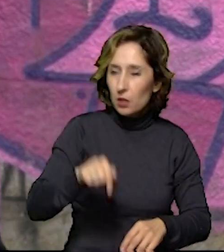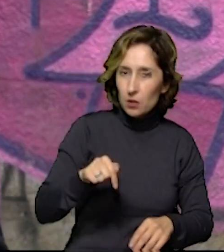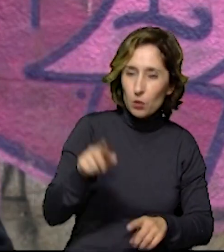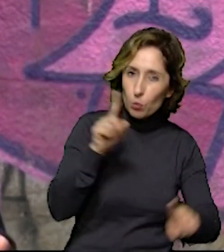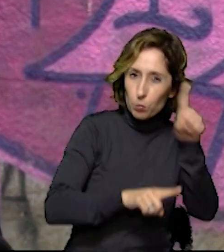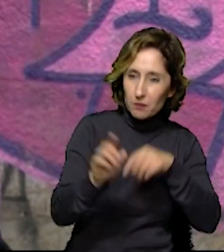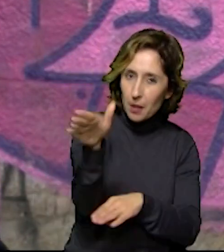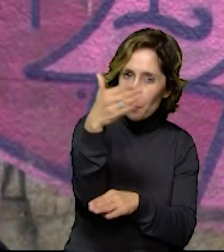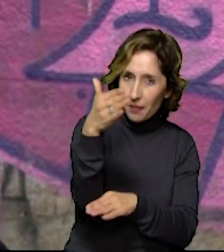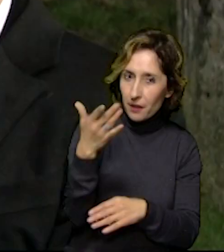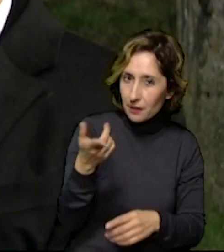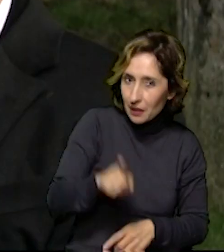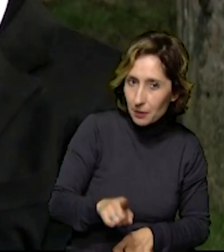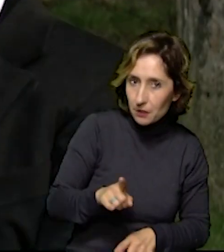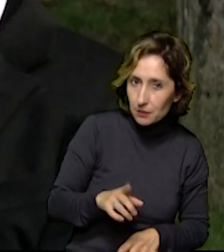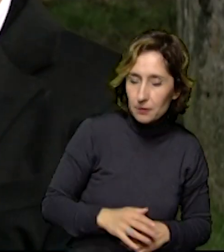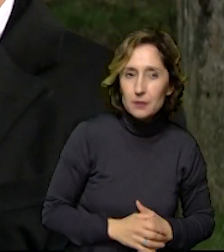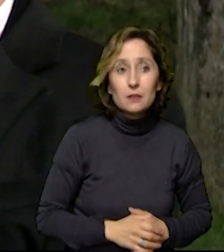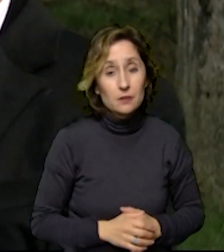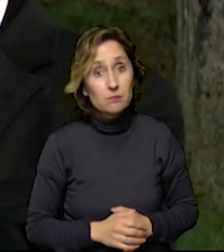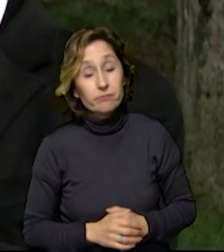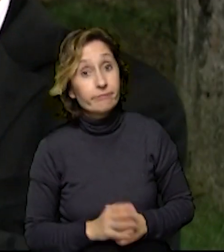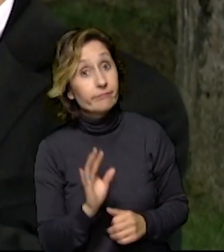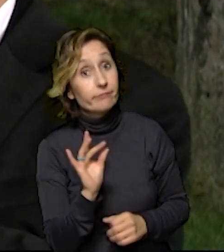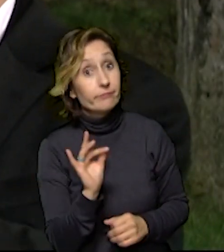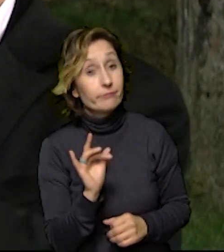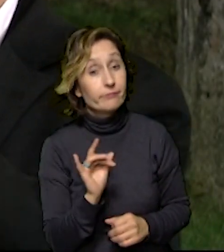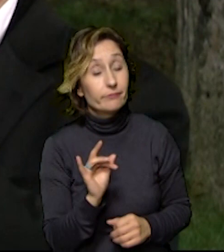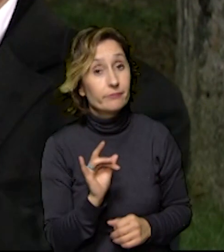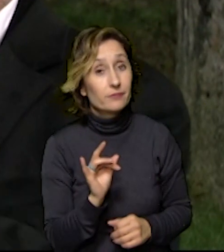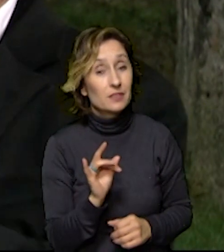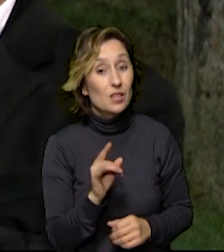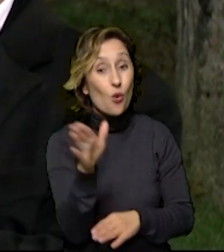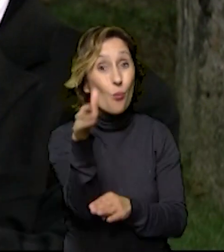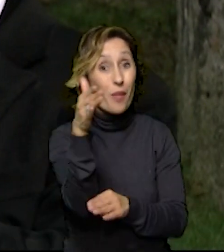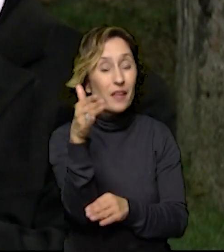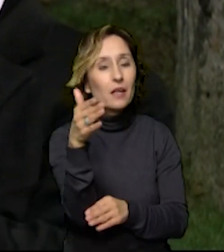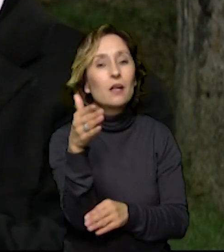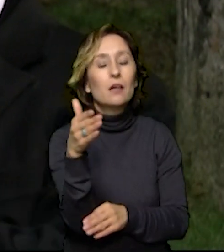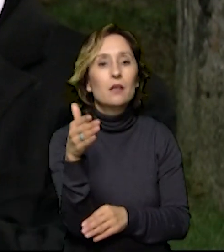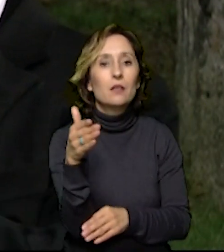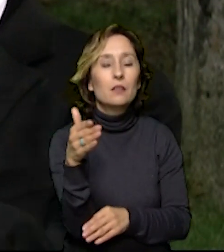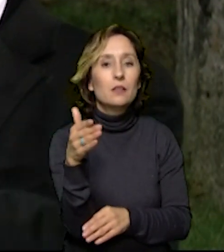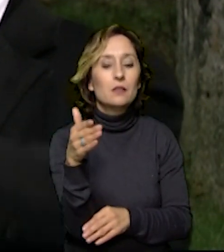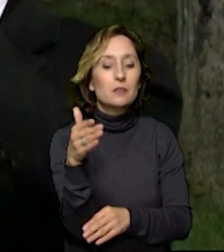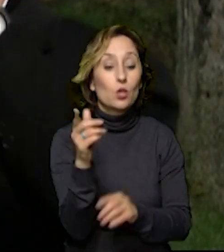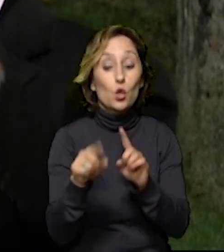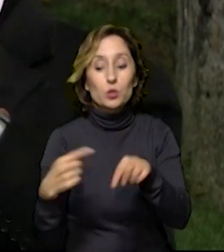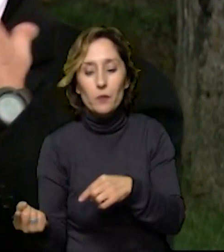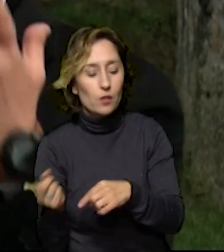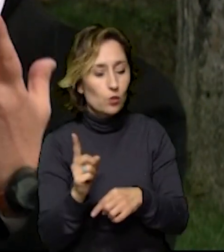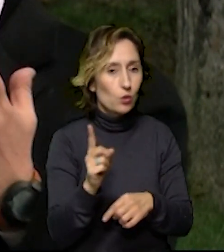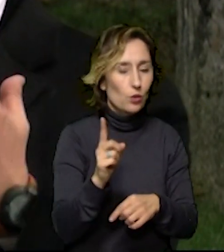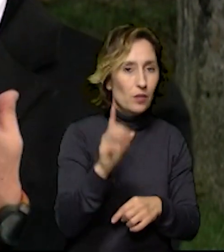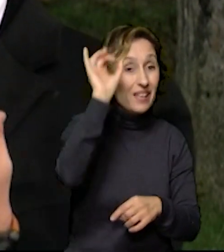un problema con la bandera, y con esto terminamos. Sí, pero es con esa, más que con la bandera, que es una consecuencia, es con esa idea